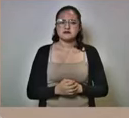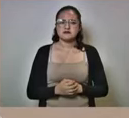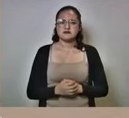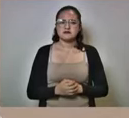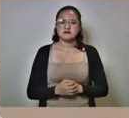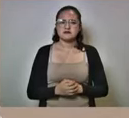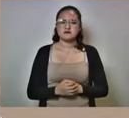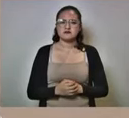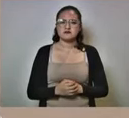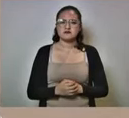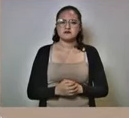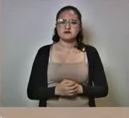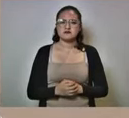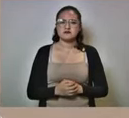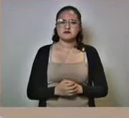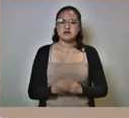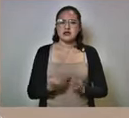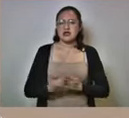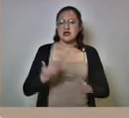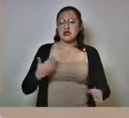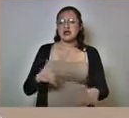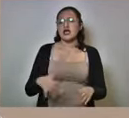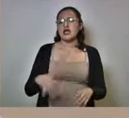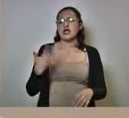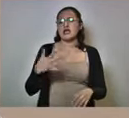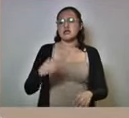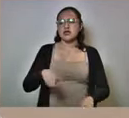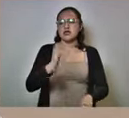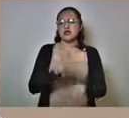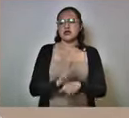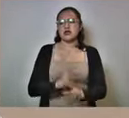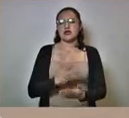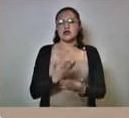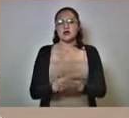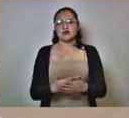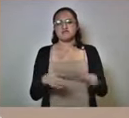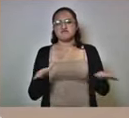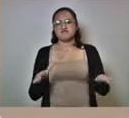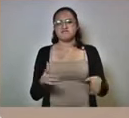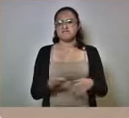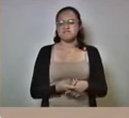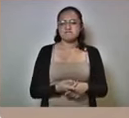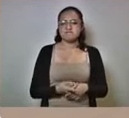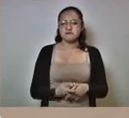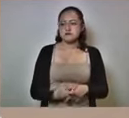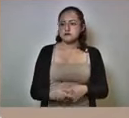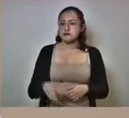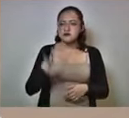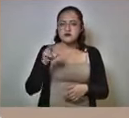Como que hubo 15 días de relajamiento. No.